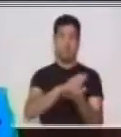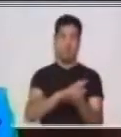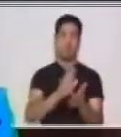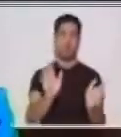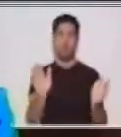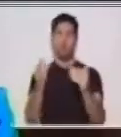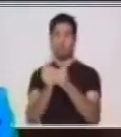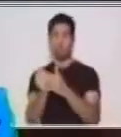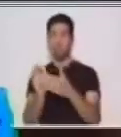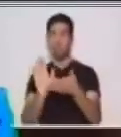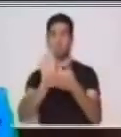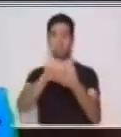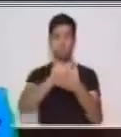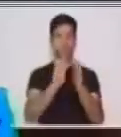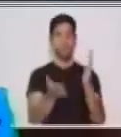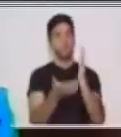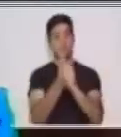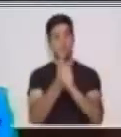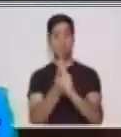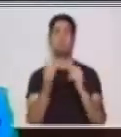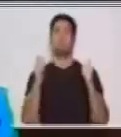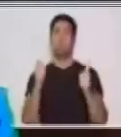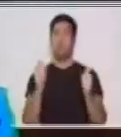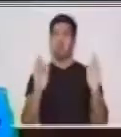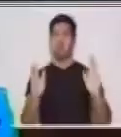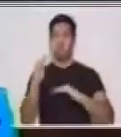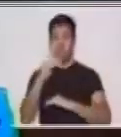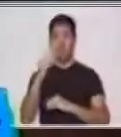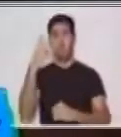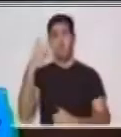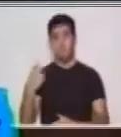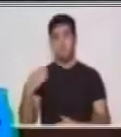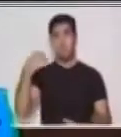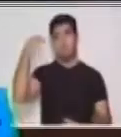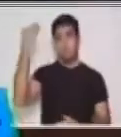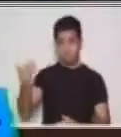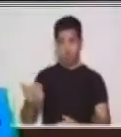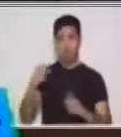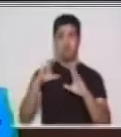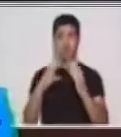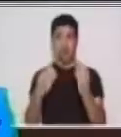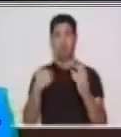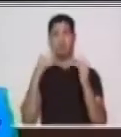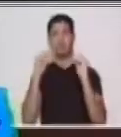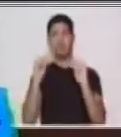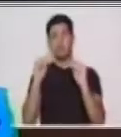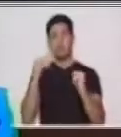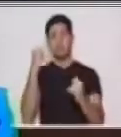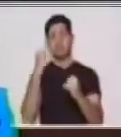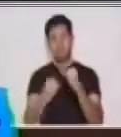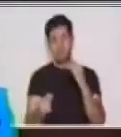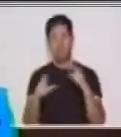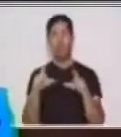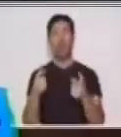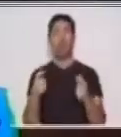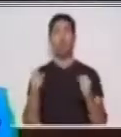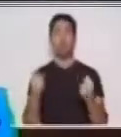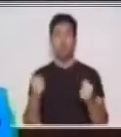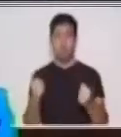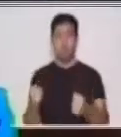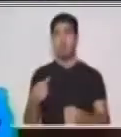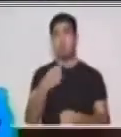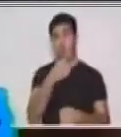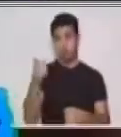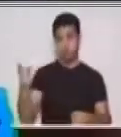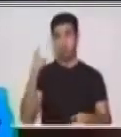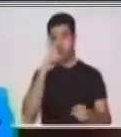unir. Entonces ese es el reto. En la próxima clase vamos a armarlo, vamos a terminar de armarlo y ya también en casa tienes